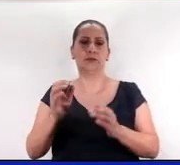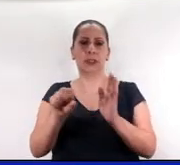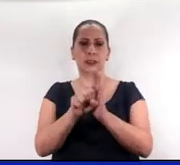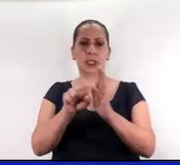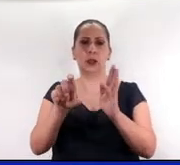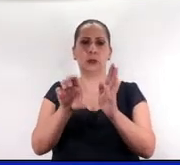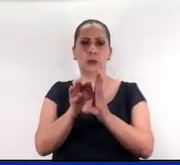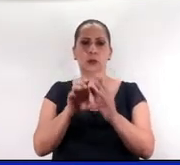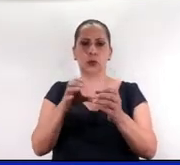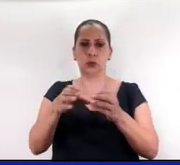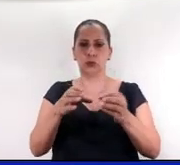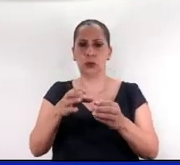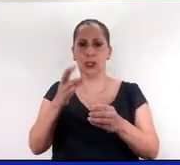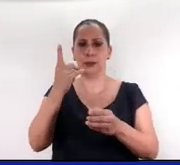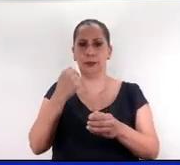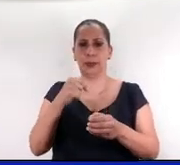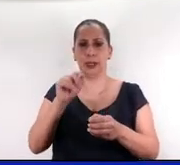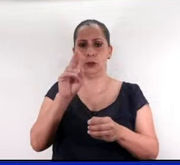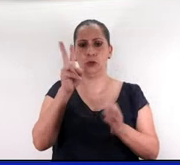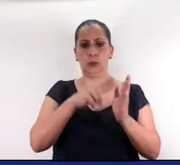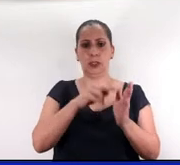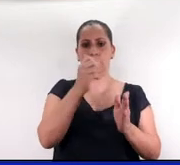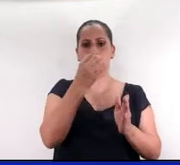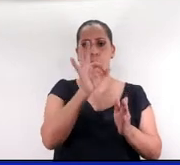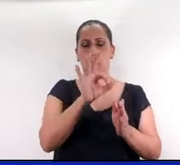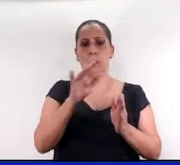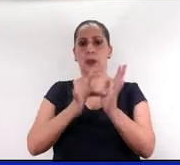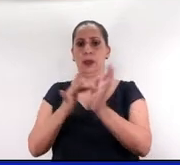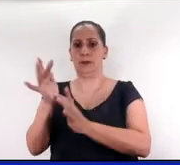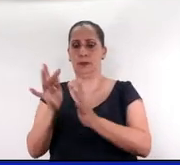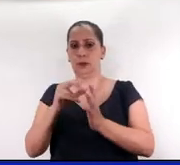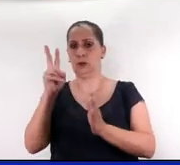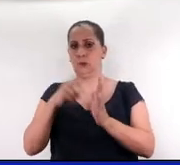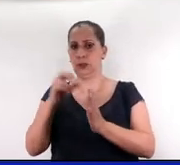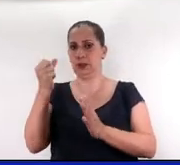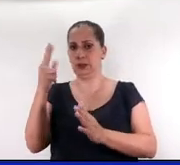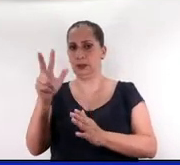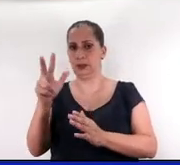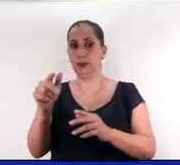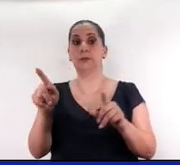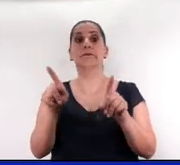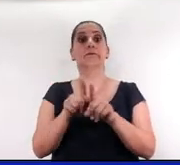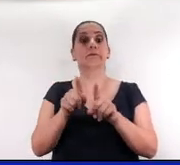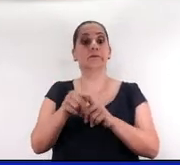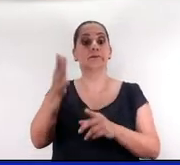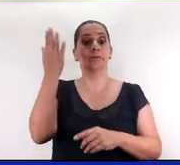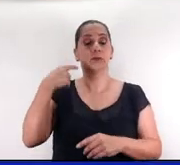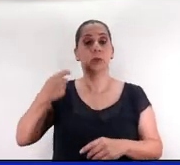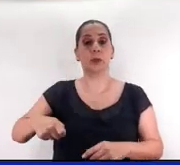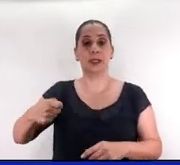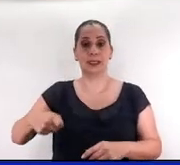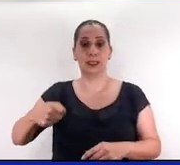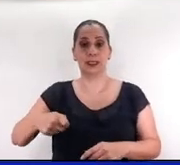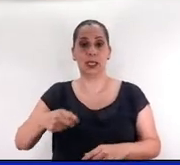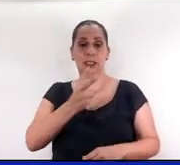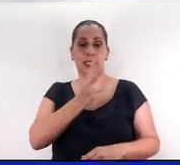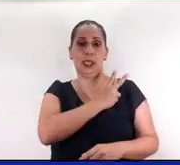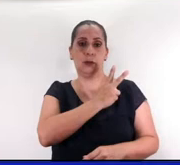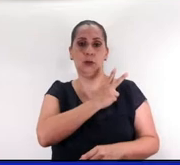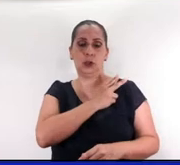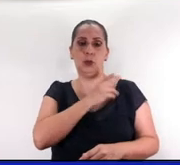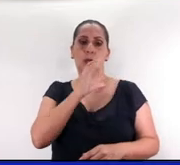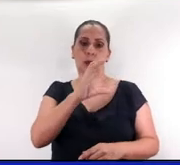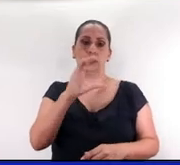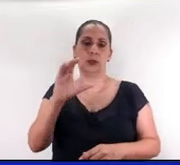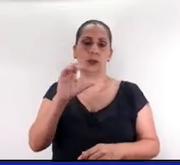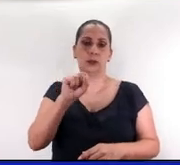el periodo de diciembre de 2009 a abril del 2013. Y también fue presidente ejecutivo de la Caja